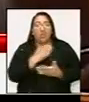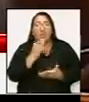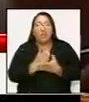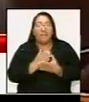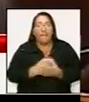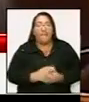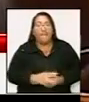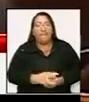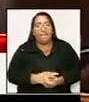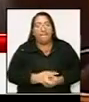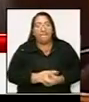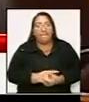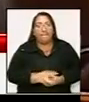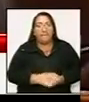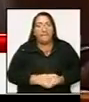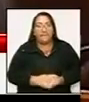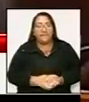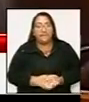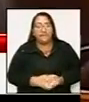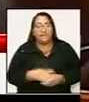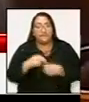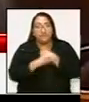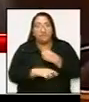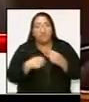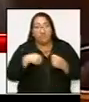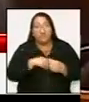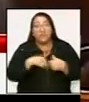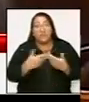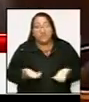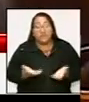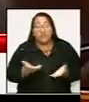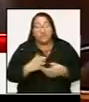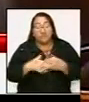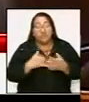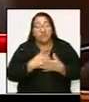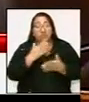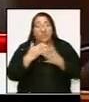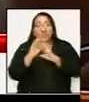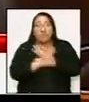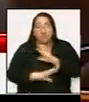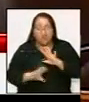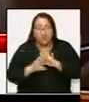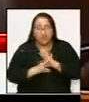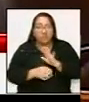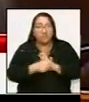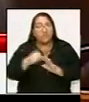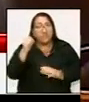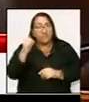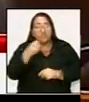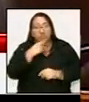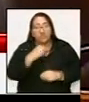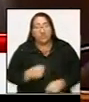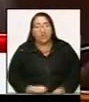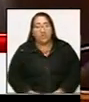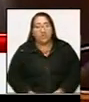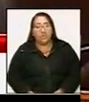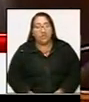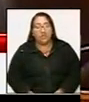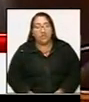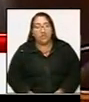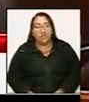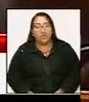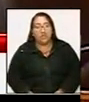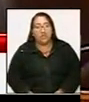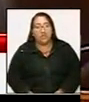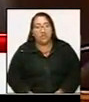problemática en un país como el nuestro de la protección de los derechos de las mujeres y la lucha contra